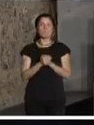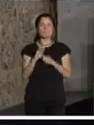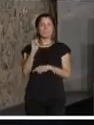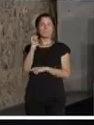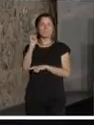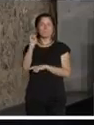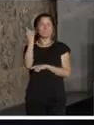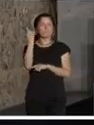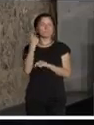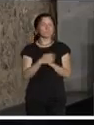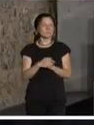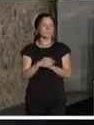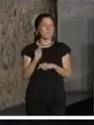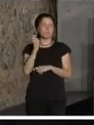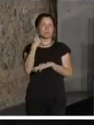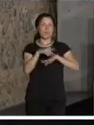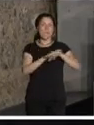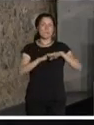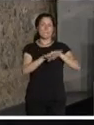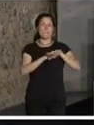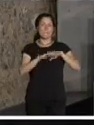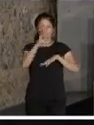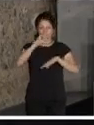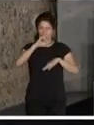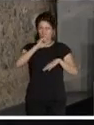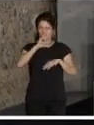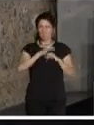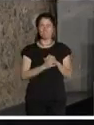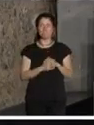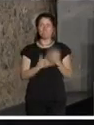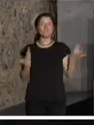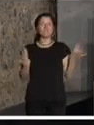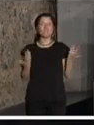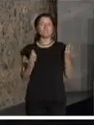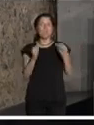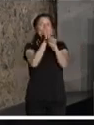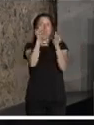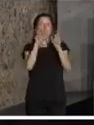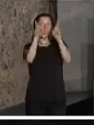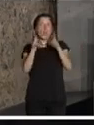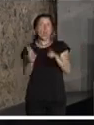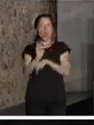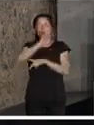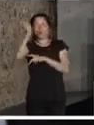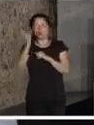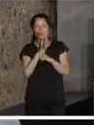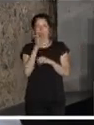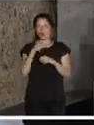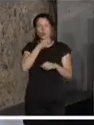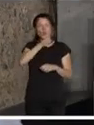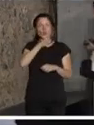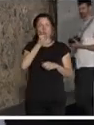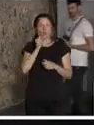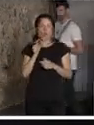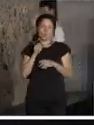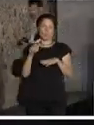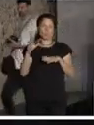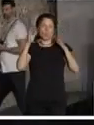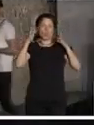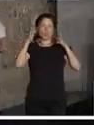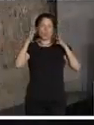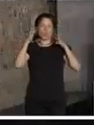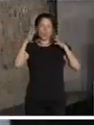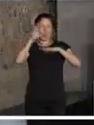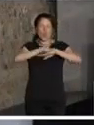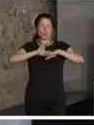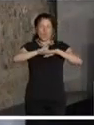logros del Ministerio de Johnny velarra se está planteando un nuevo modelo de residencia que en cuanto salió el psoe el consejero de sanidad